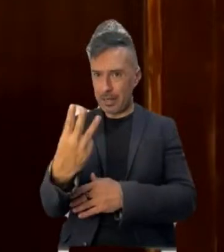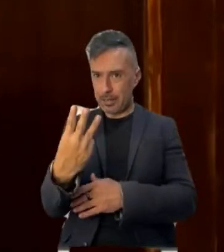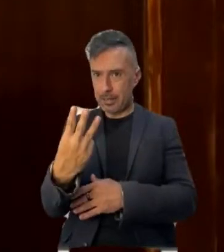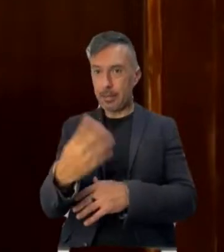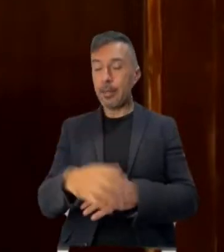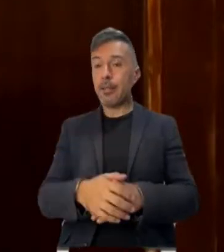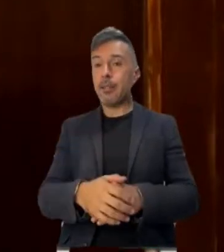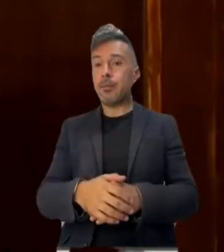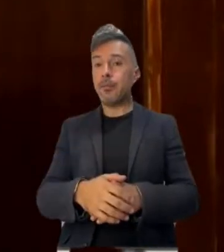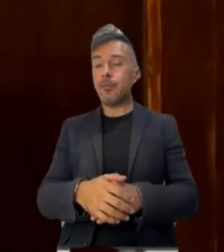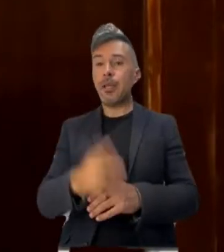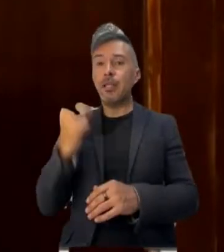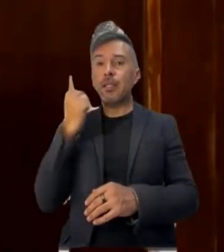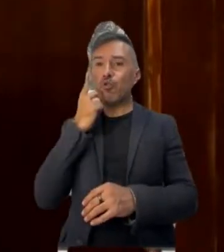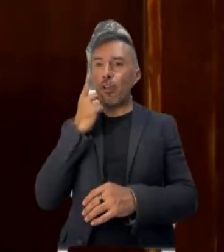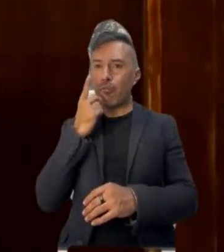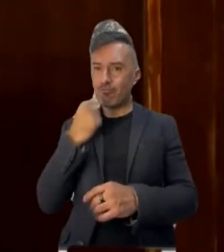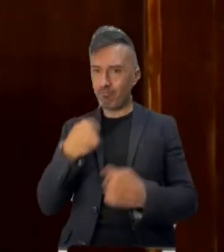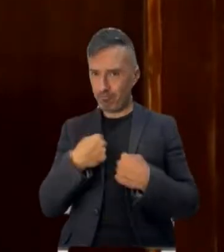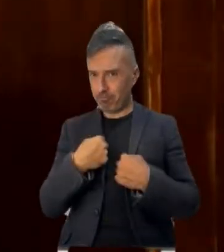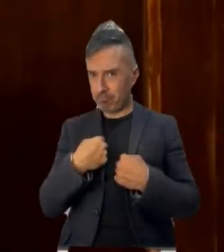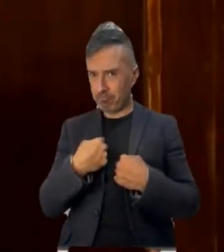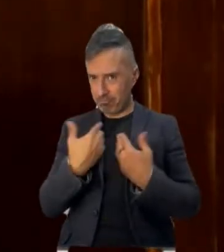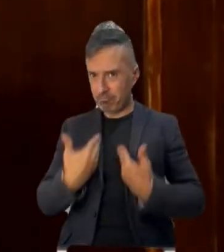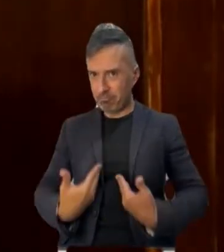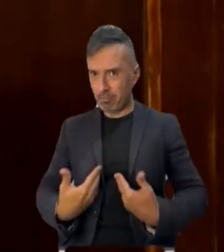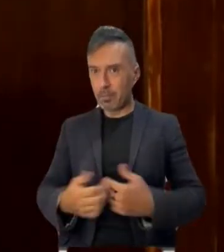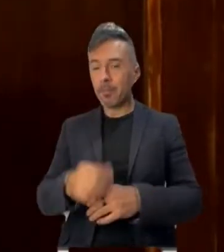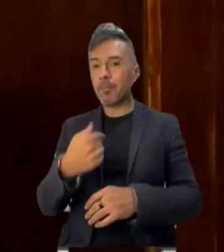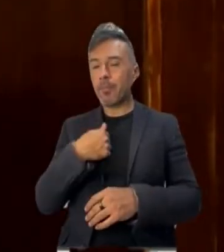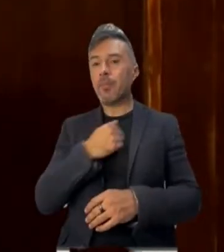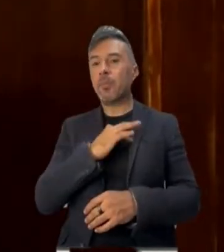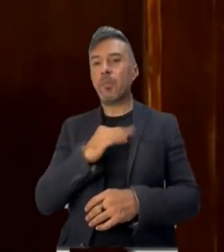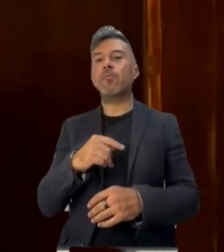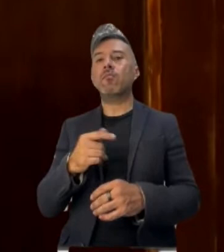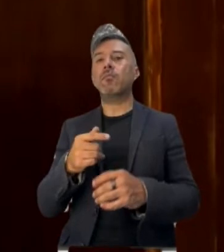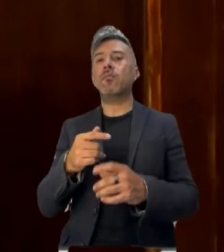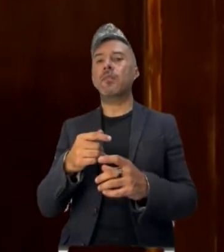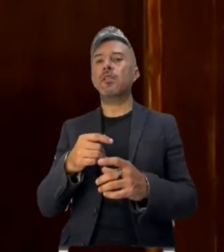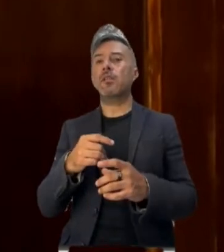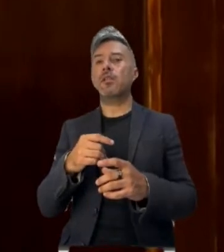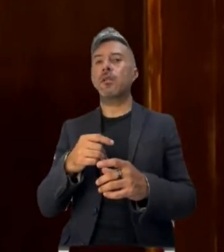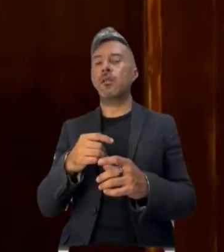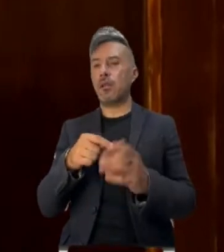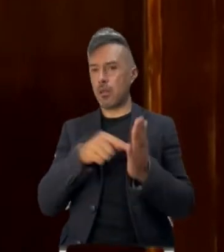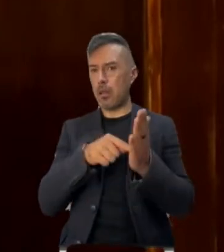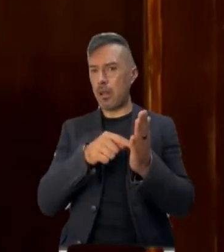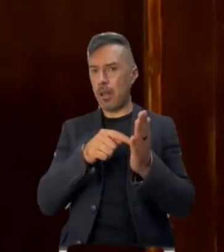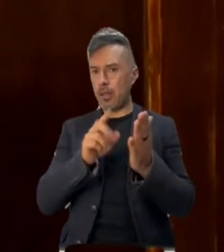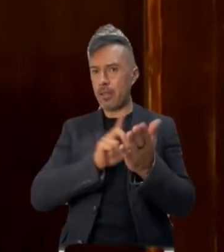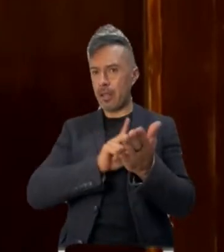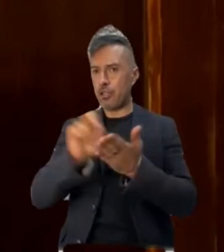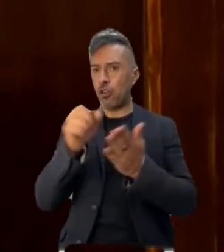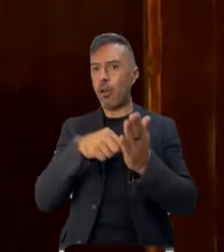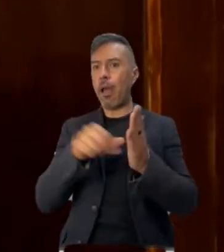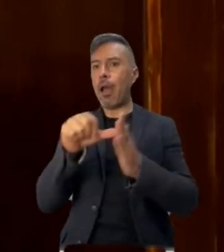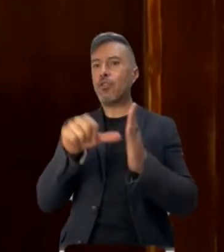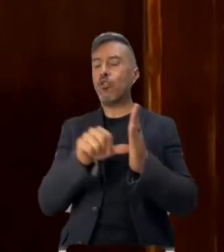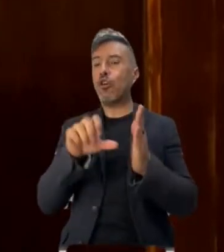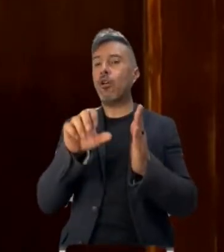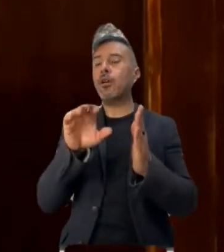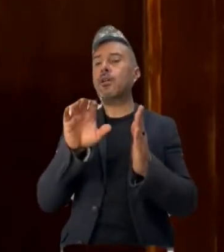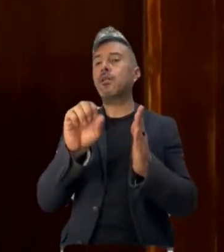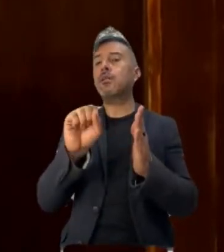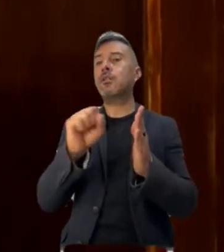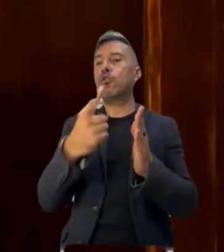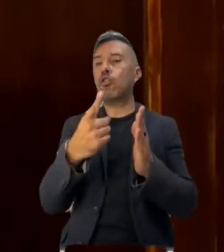el servidor, en uso del derecho de la iniciativa legislativa señalado en los artículos 51, fracción segunda de la